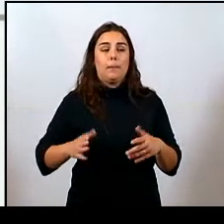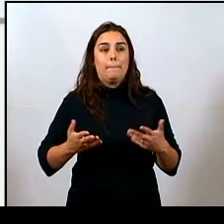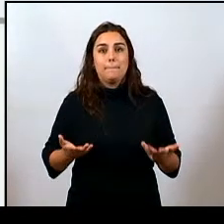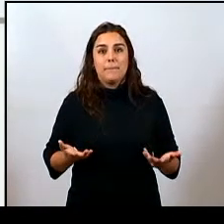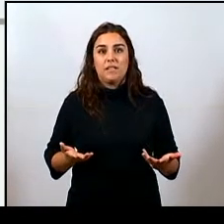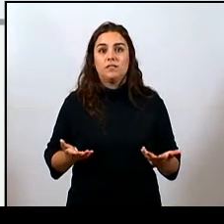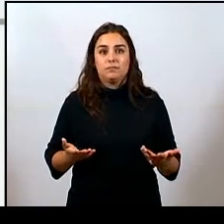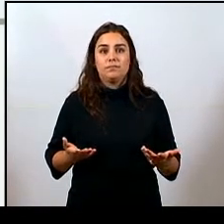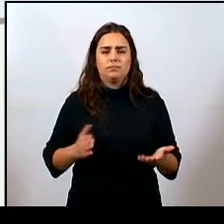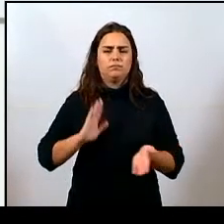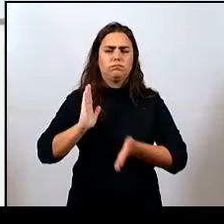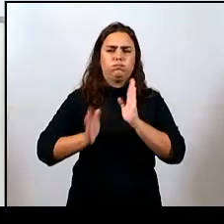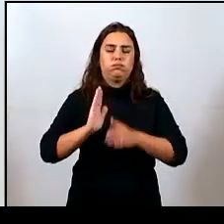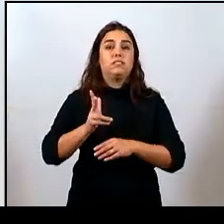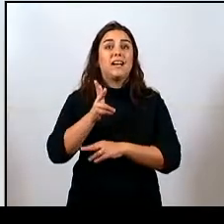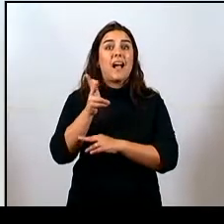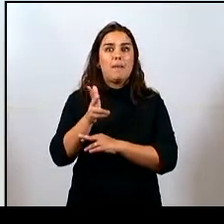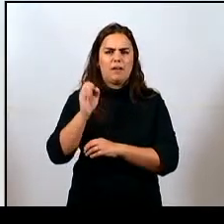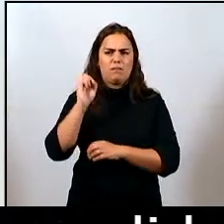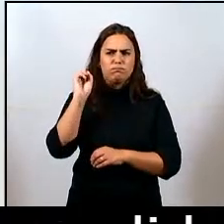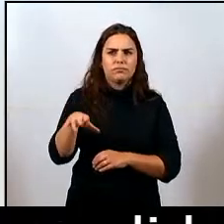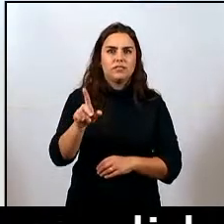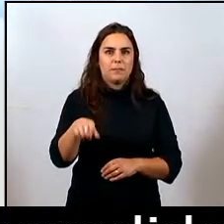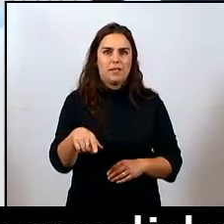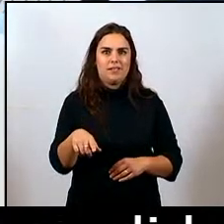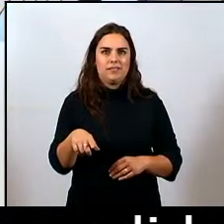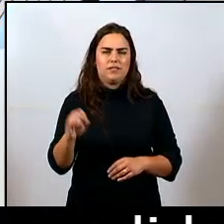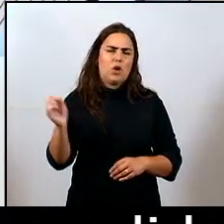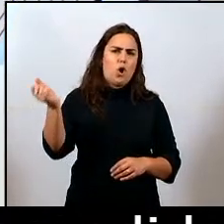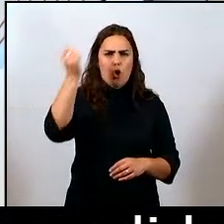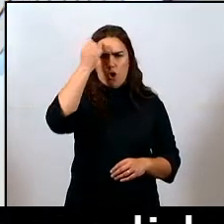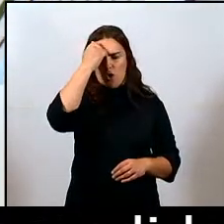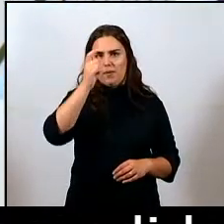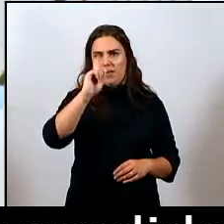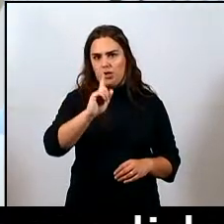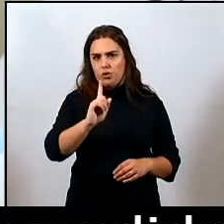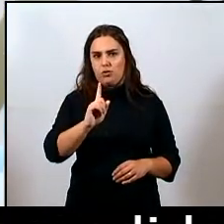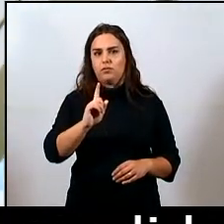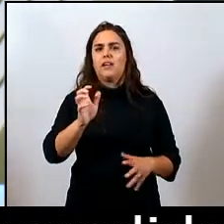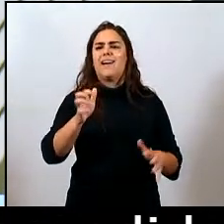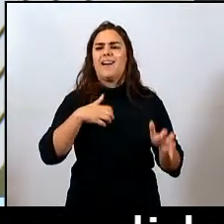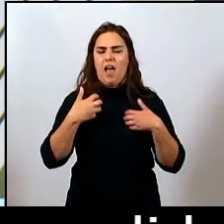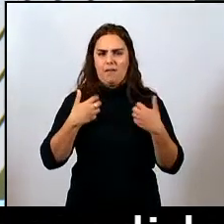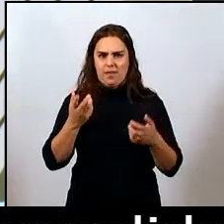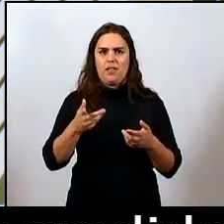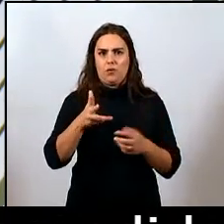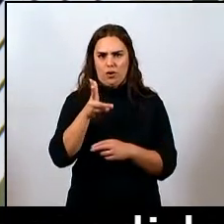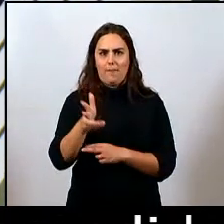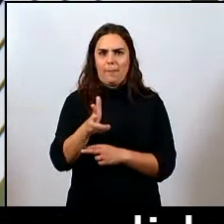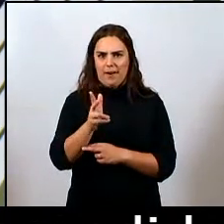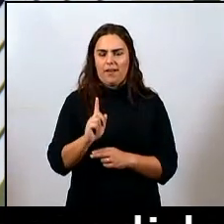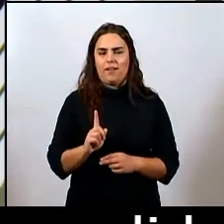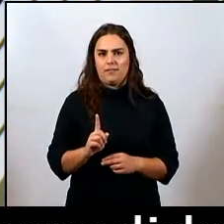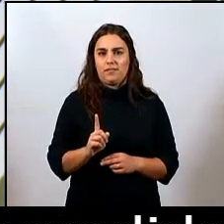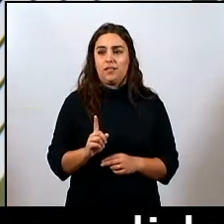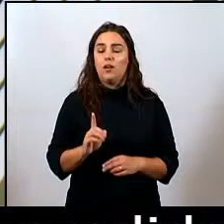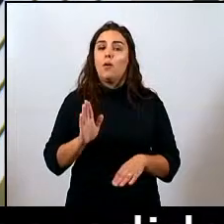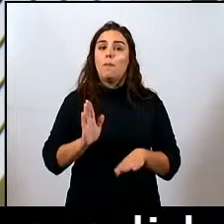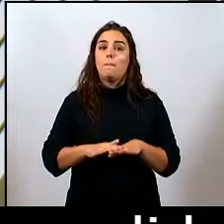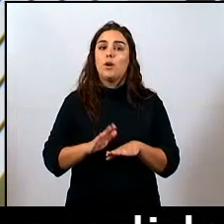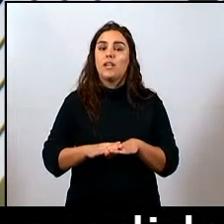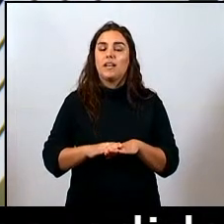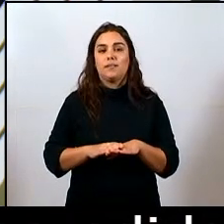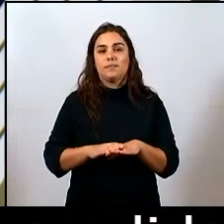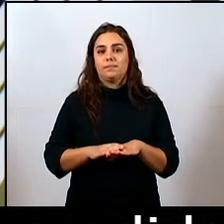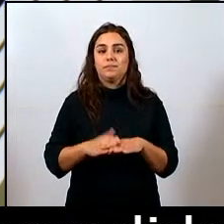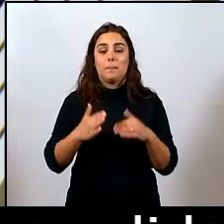Ha sido agredido por un cámara, no se ha golpeado, no, le ha agredido en cámara, porque no se ha puesto un